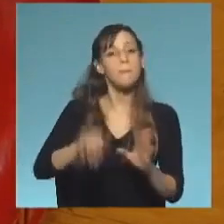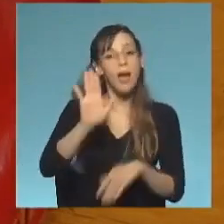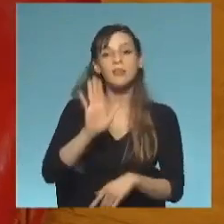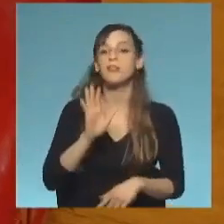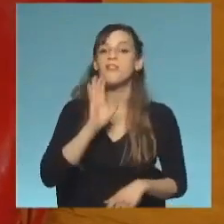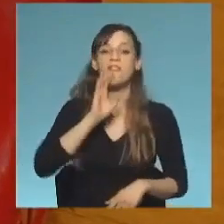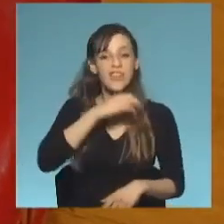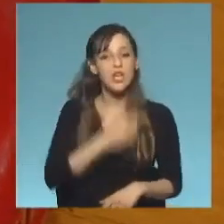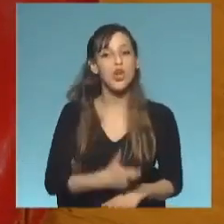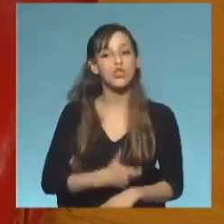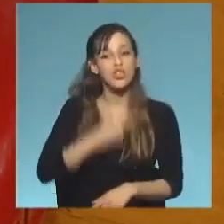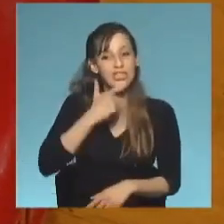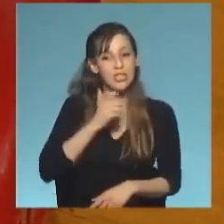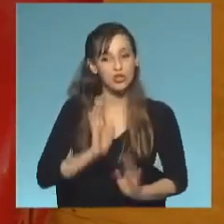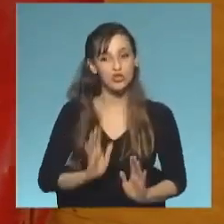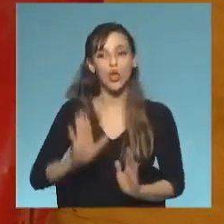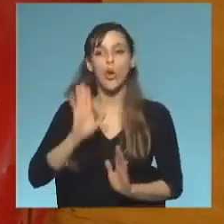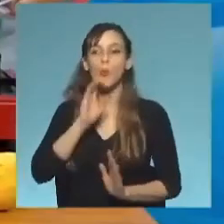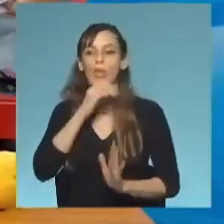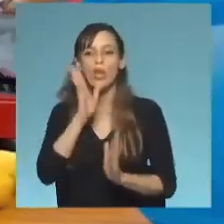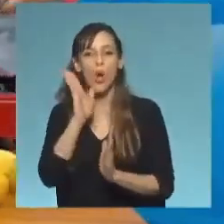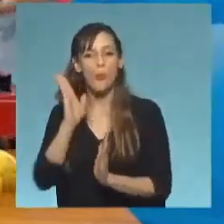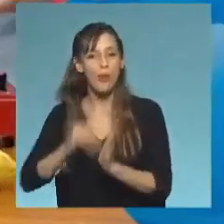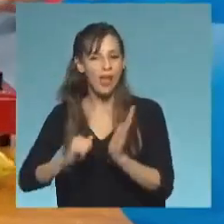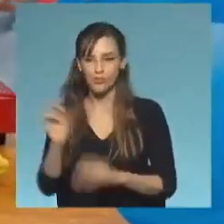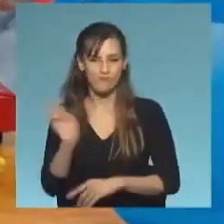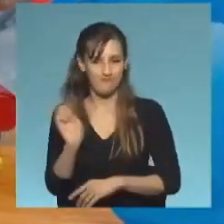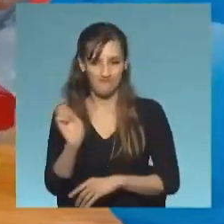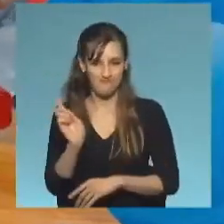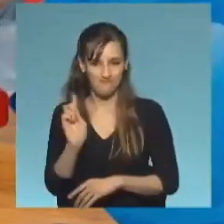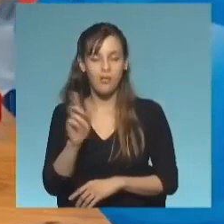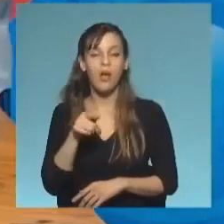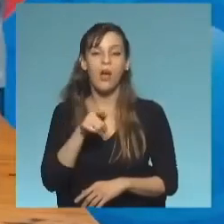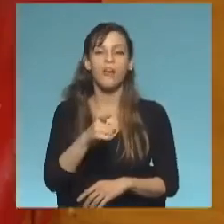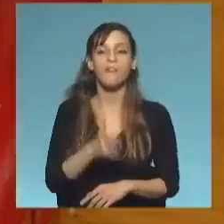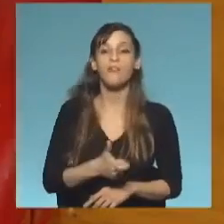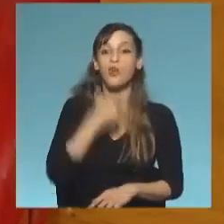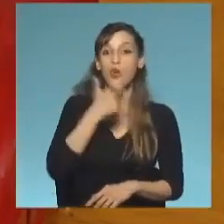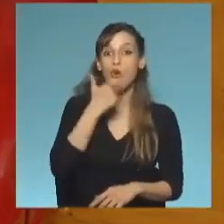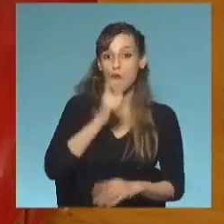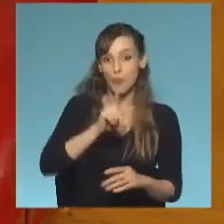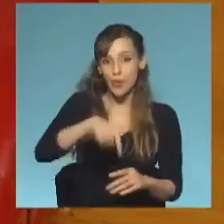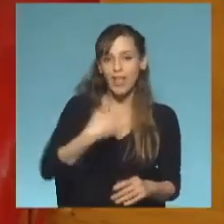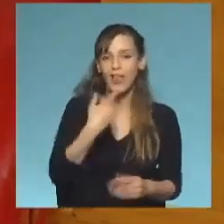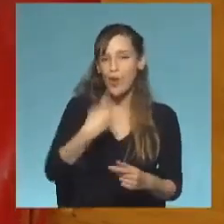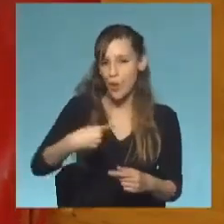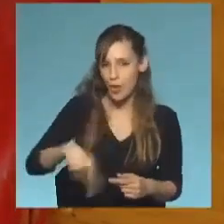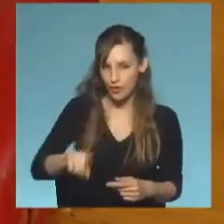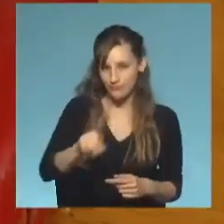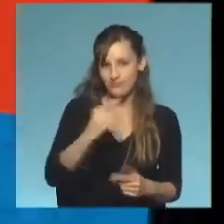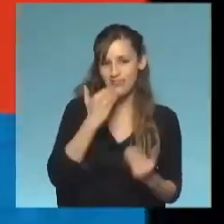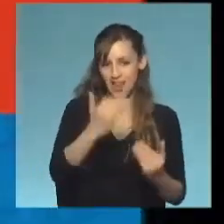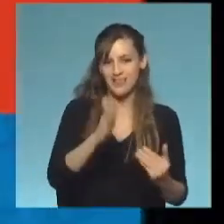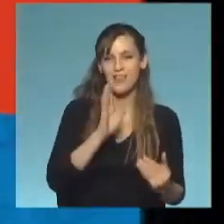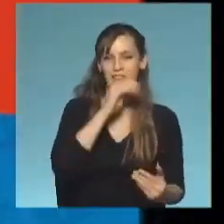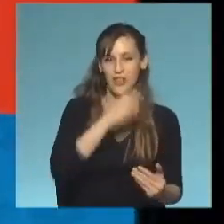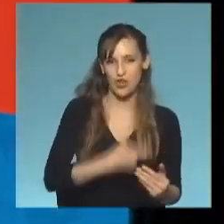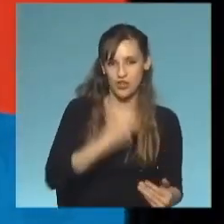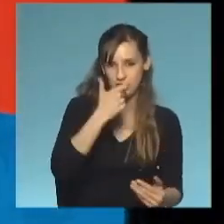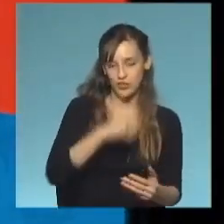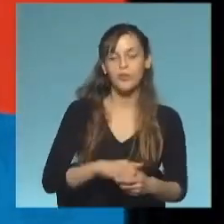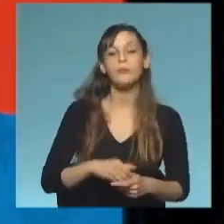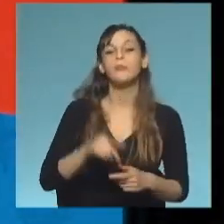blanco, porque se va a teñir de otra manera, pero esto así, despacito. También lo que nos dice, lo que decían algunas